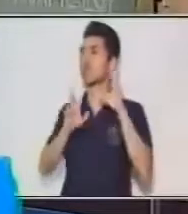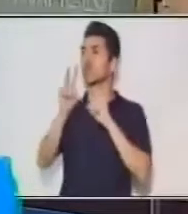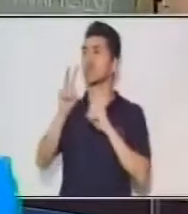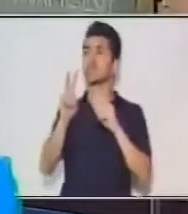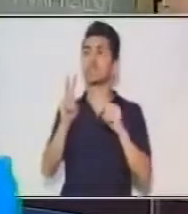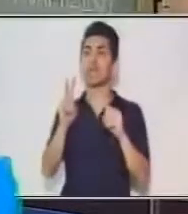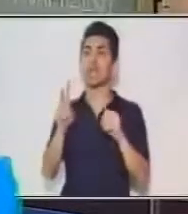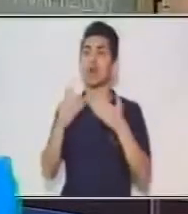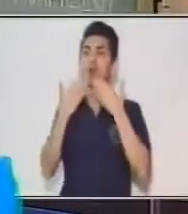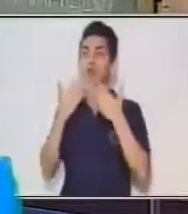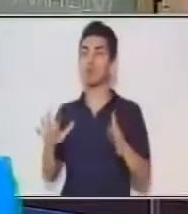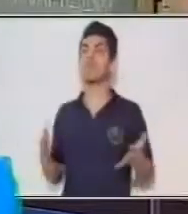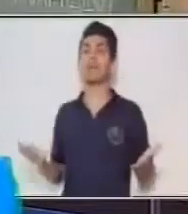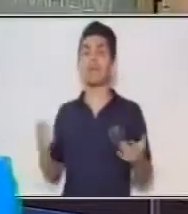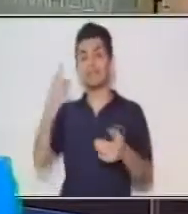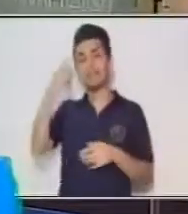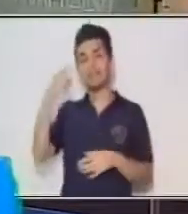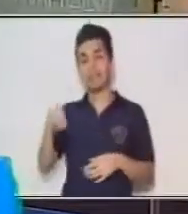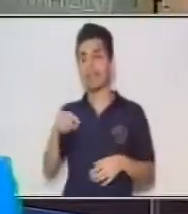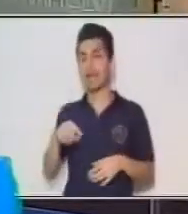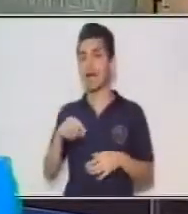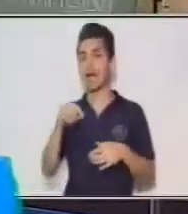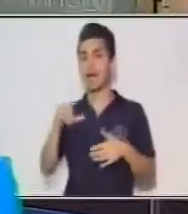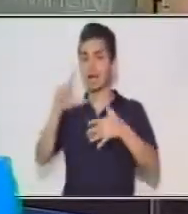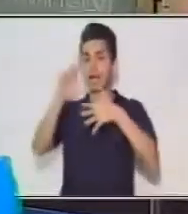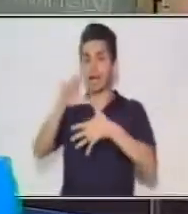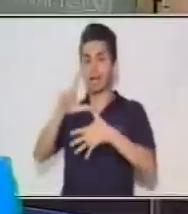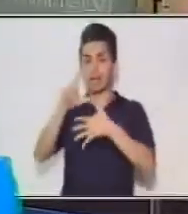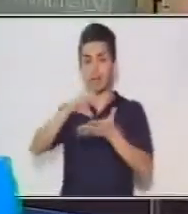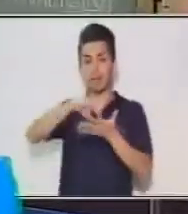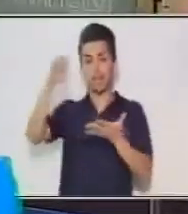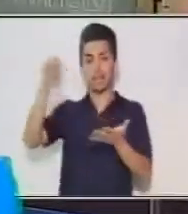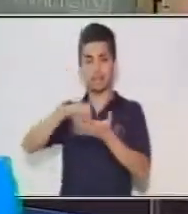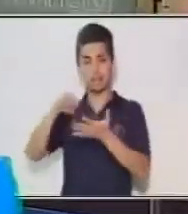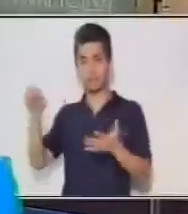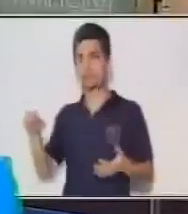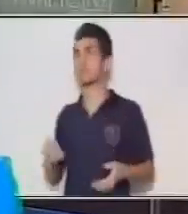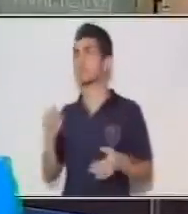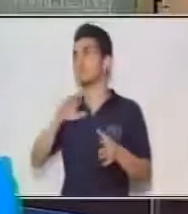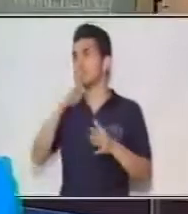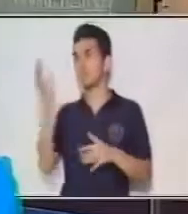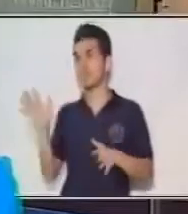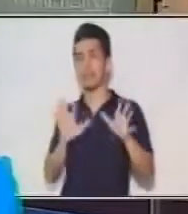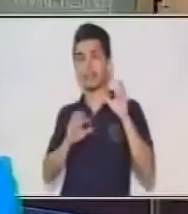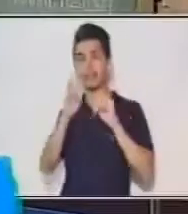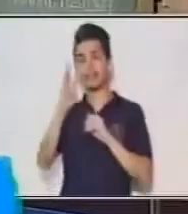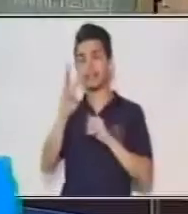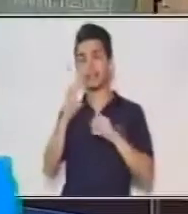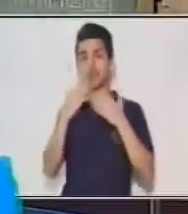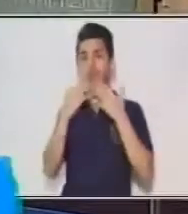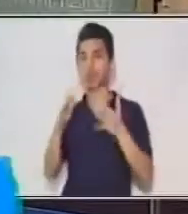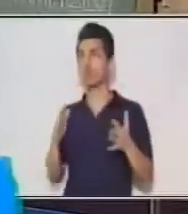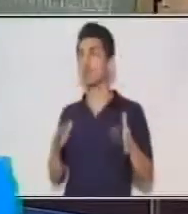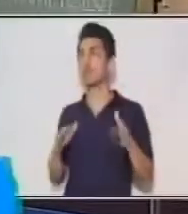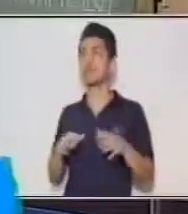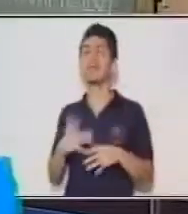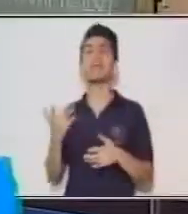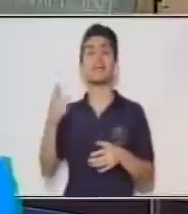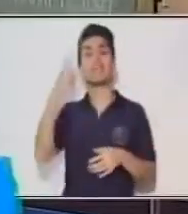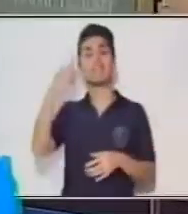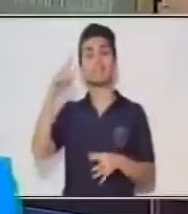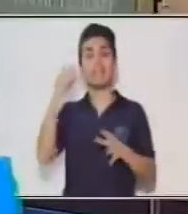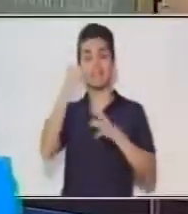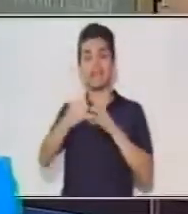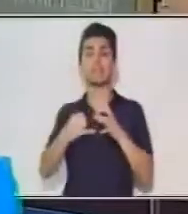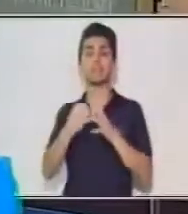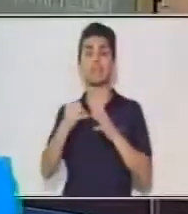la Hispanidad y el día 13 es el Día Internacional de la Reducción de Desastres.